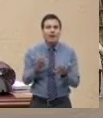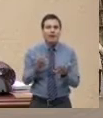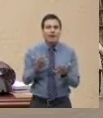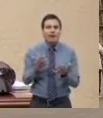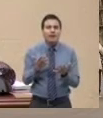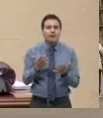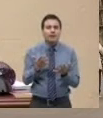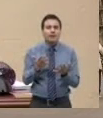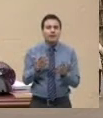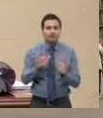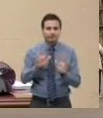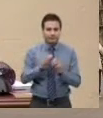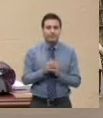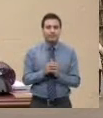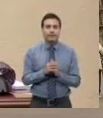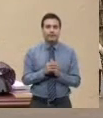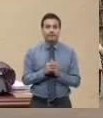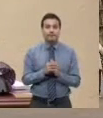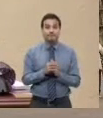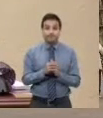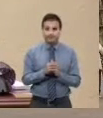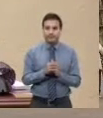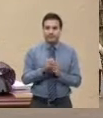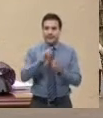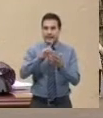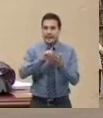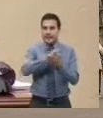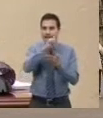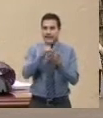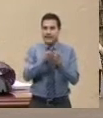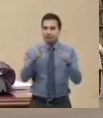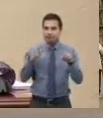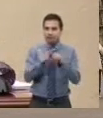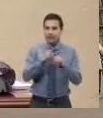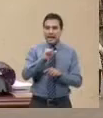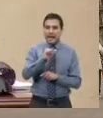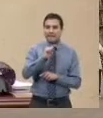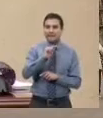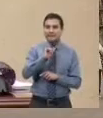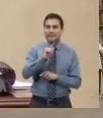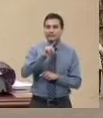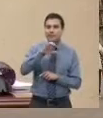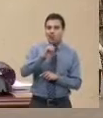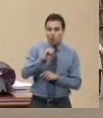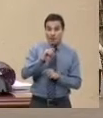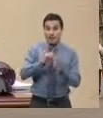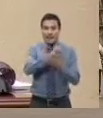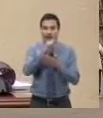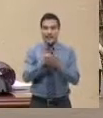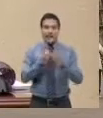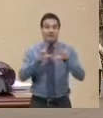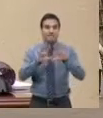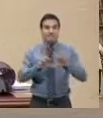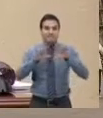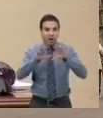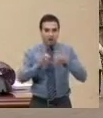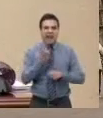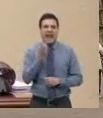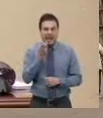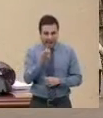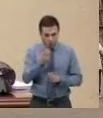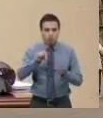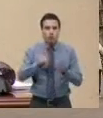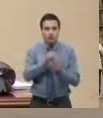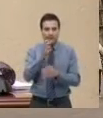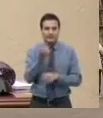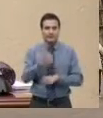México? Es reincidente en el ilícito atípico, en el fraude a la ley. En eso es reincidente.